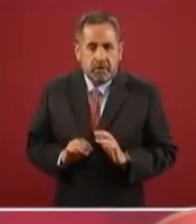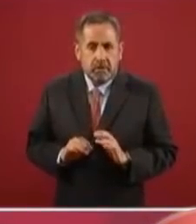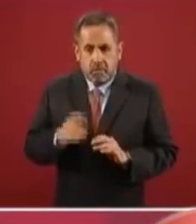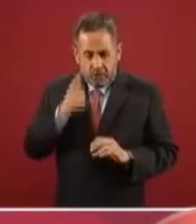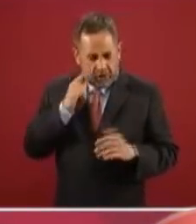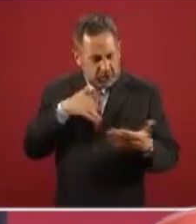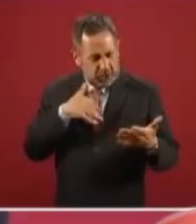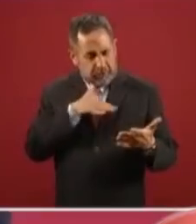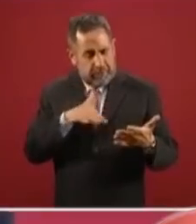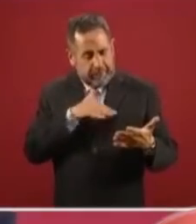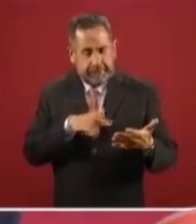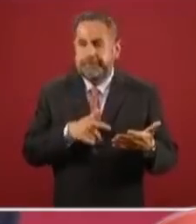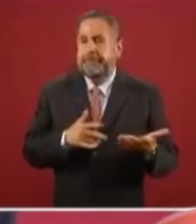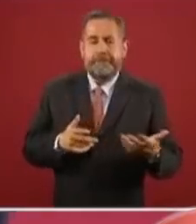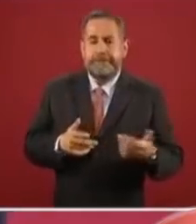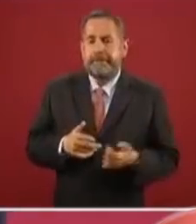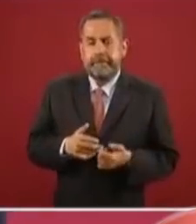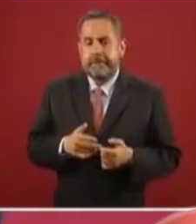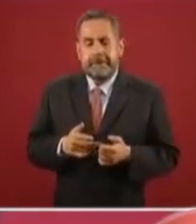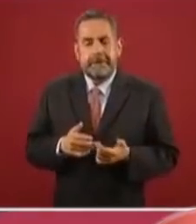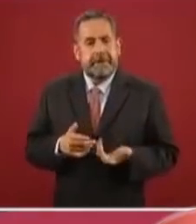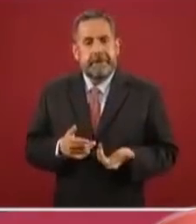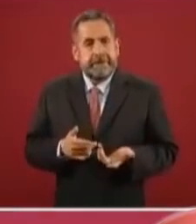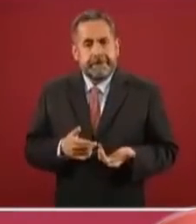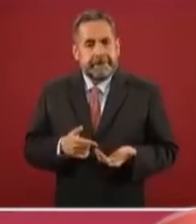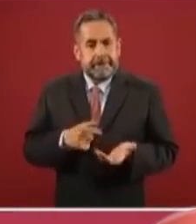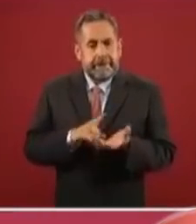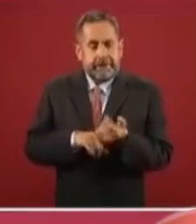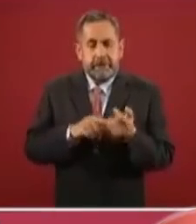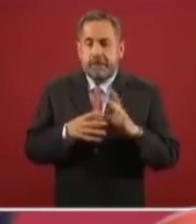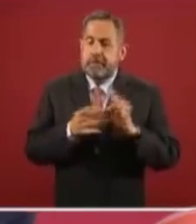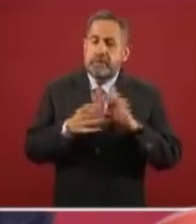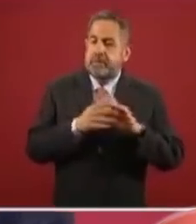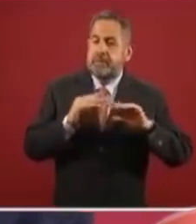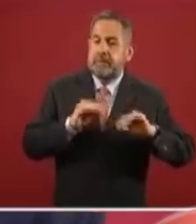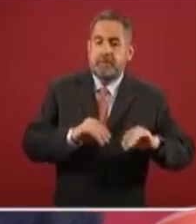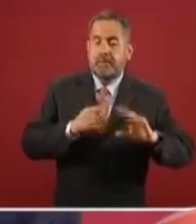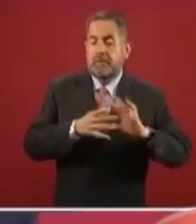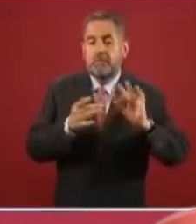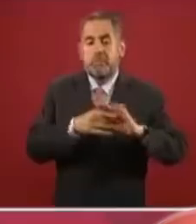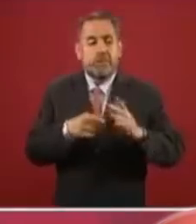leí algo como se pusieron